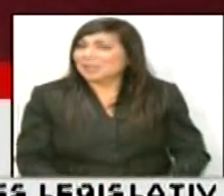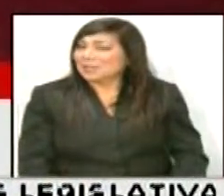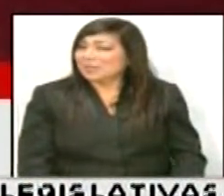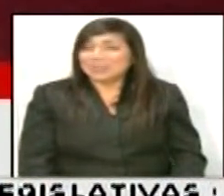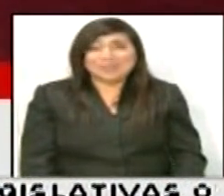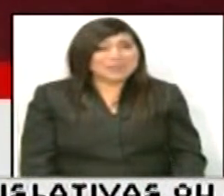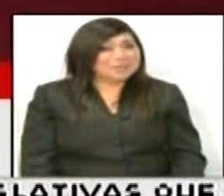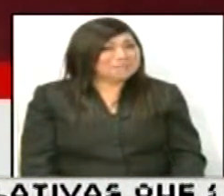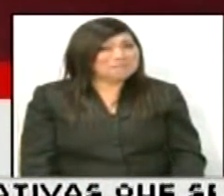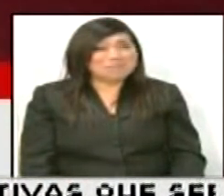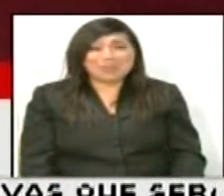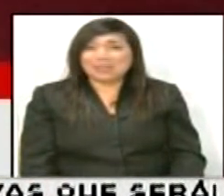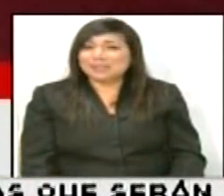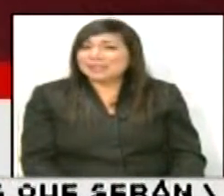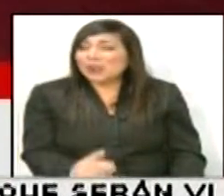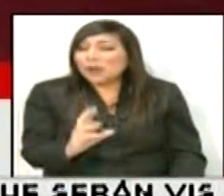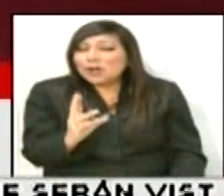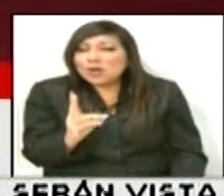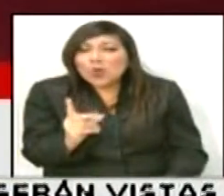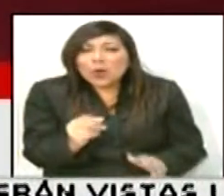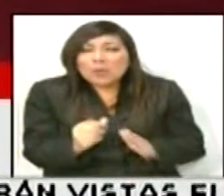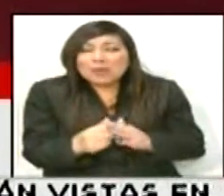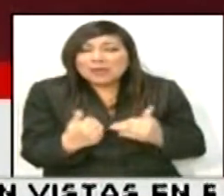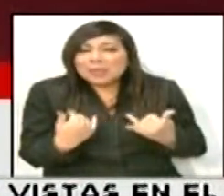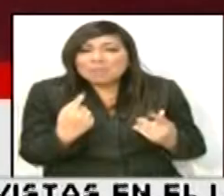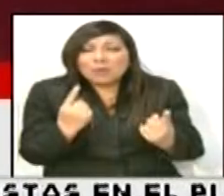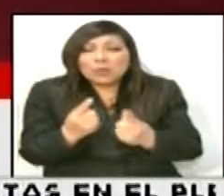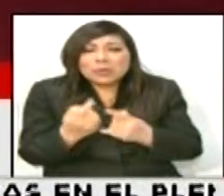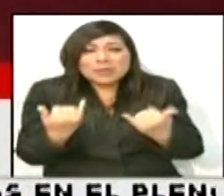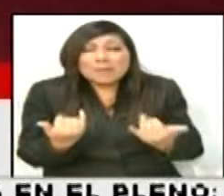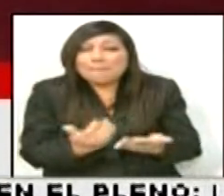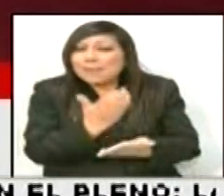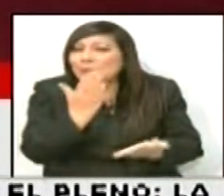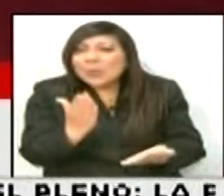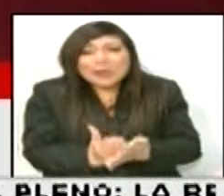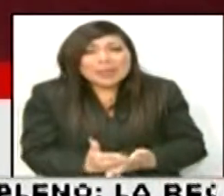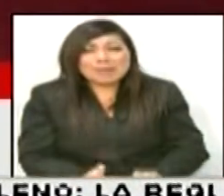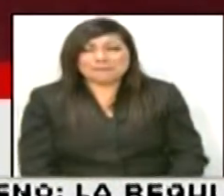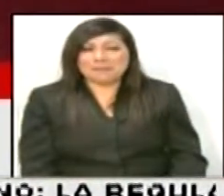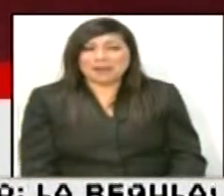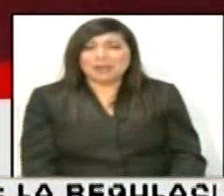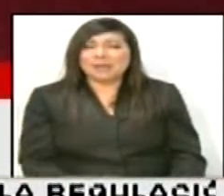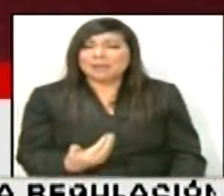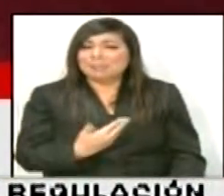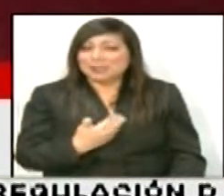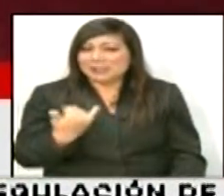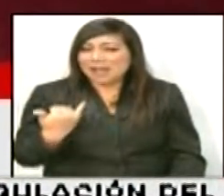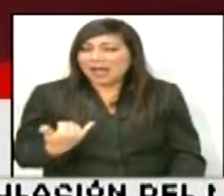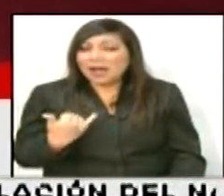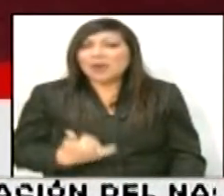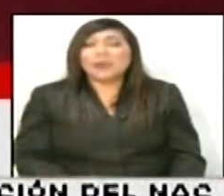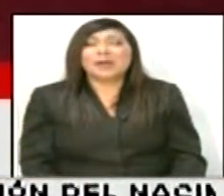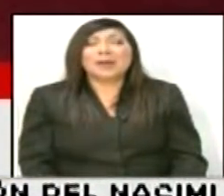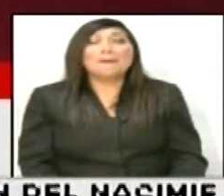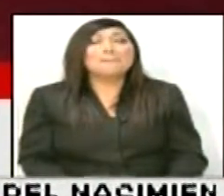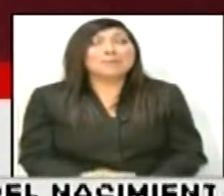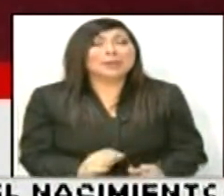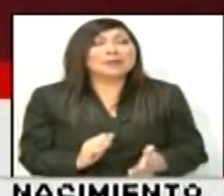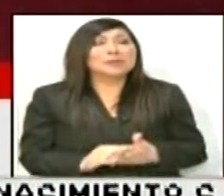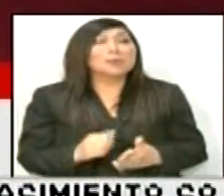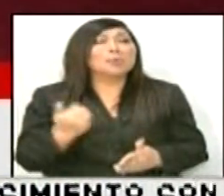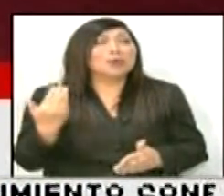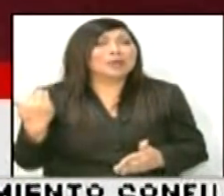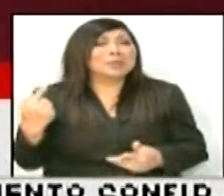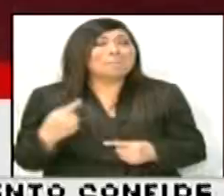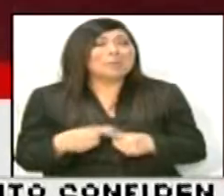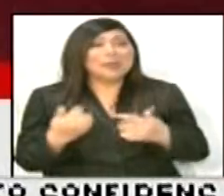única singularidad del caso que estamos enfrentando, que llegó hasta la presidencia de la República, pero que ha ocurrido en muchos